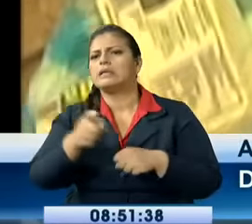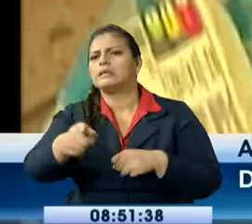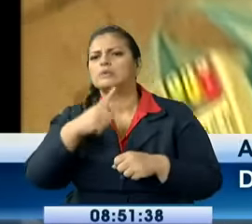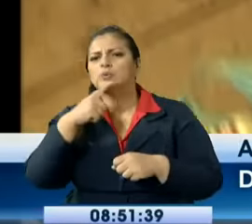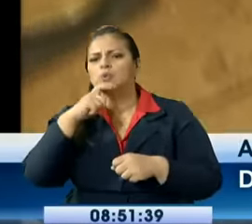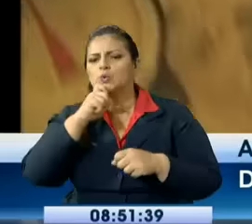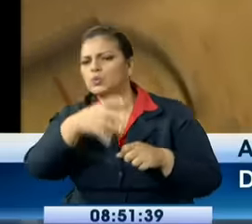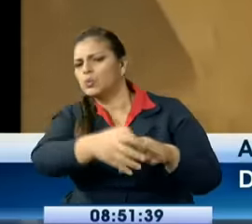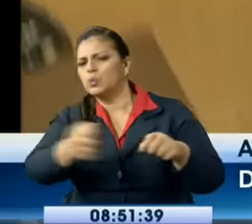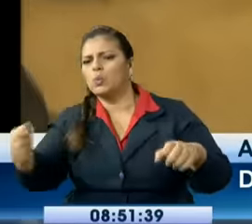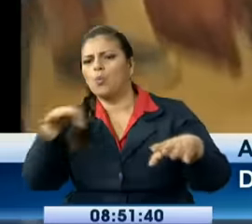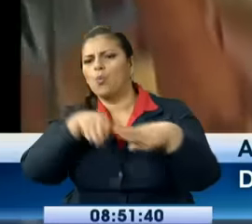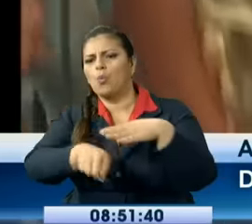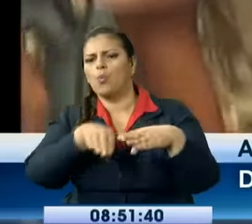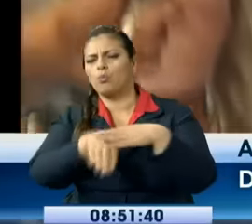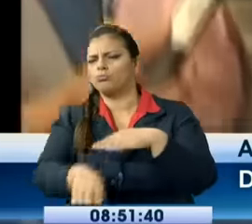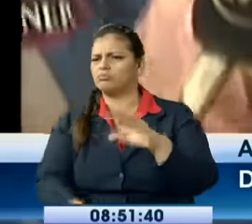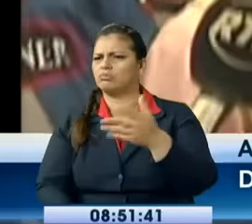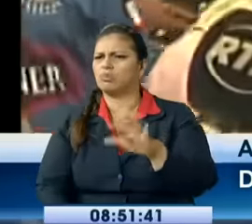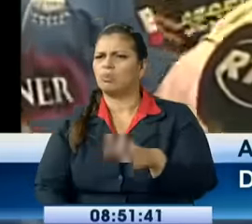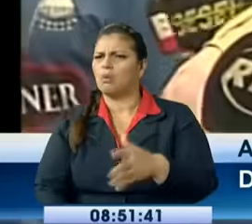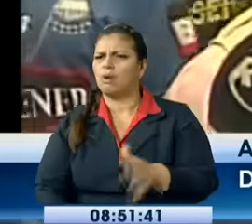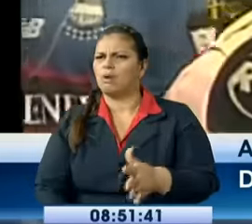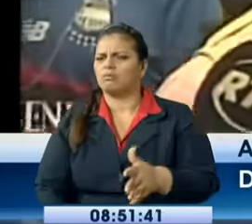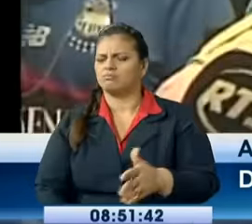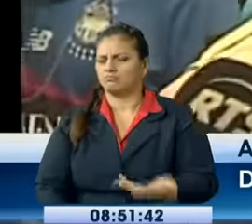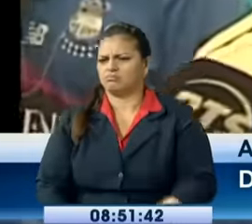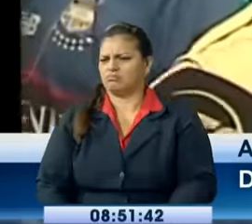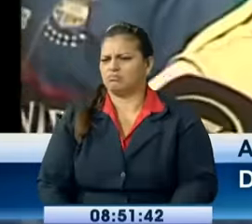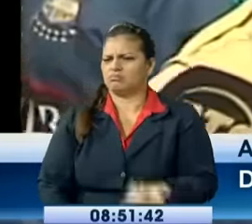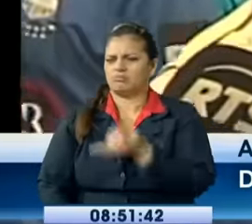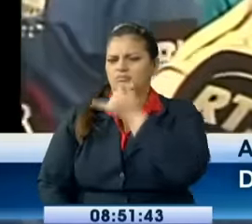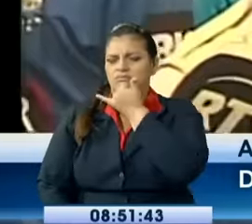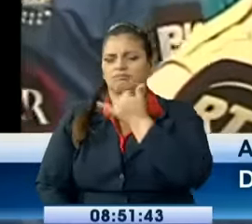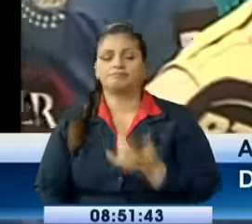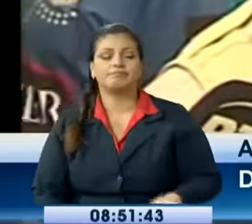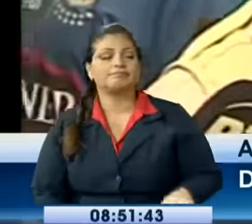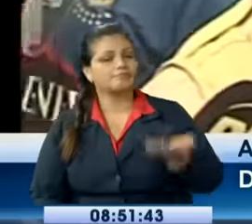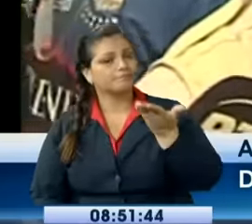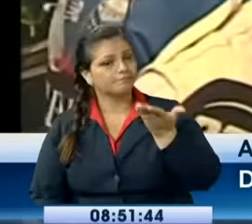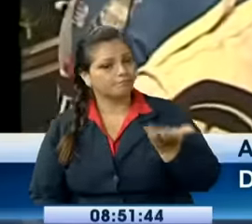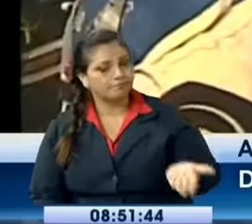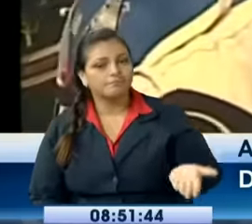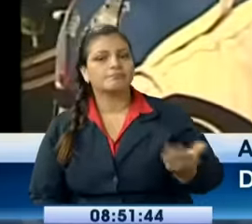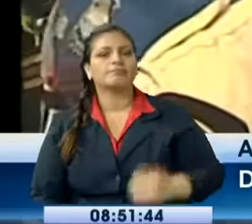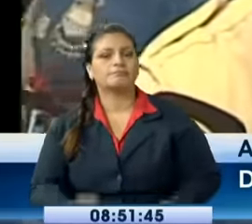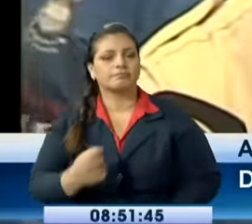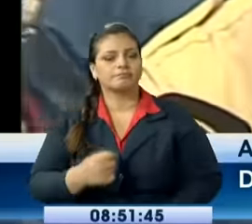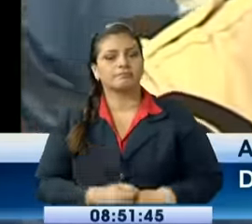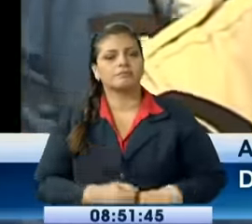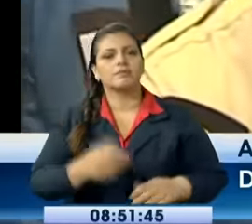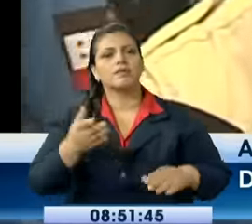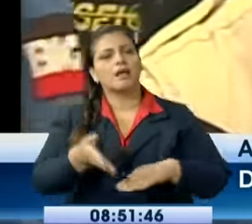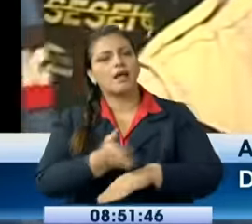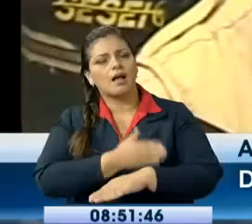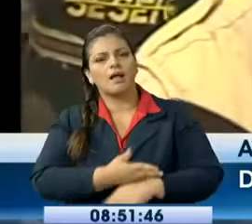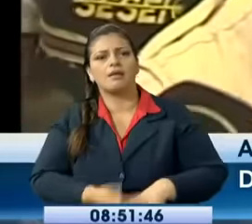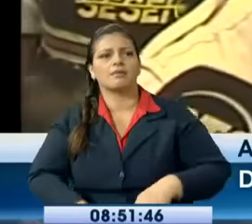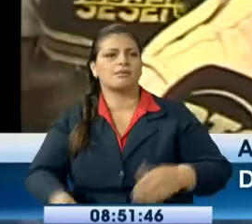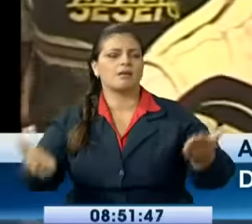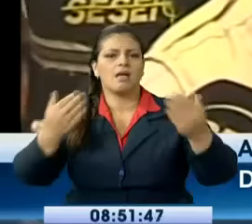y eso también es una afectación a la salud. Precisamente todo eso se está socializando en el momento que se hace las convocatorias